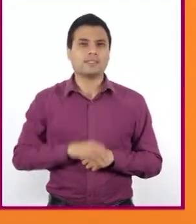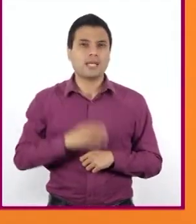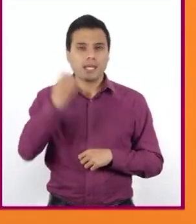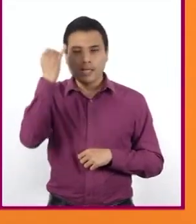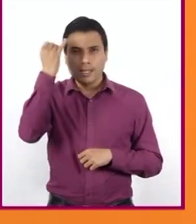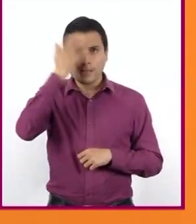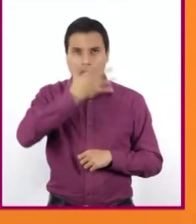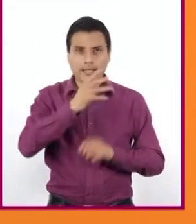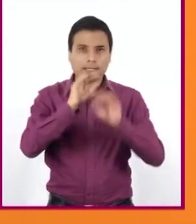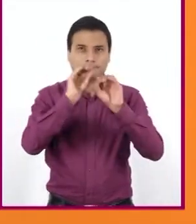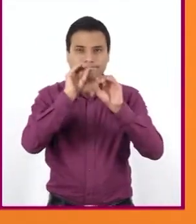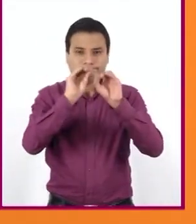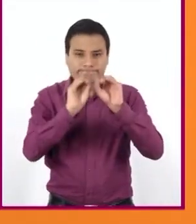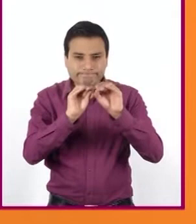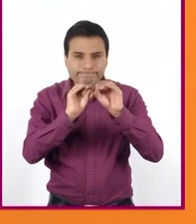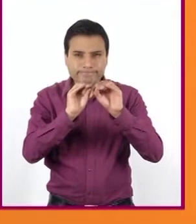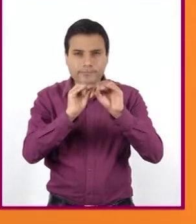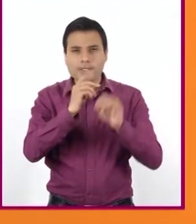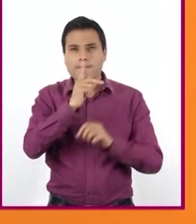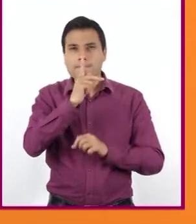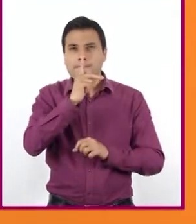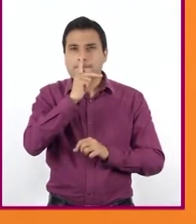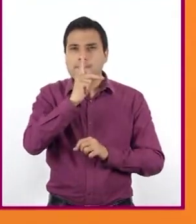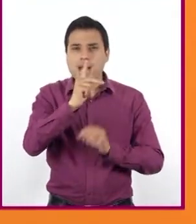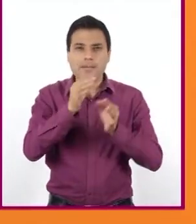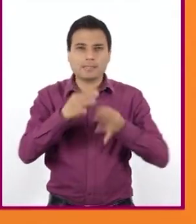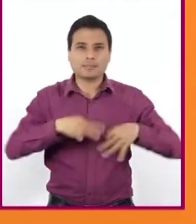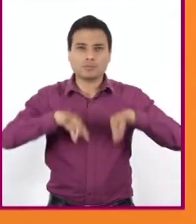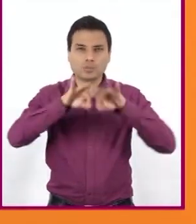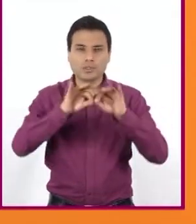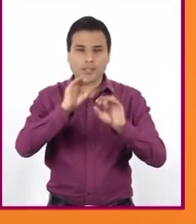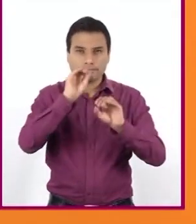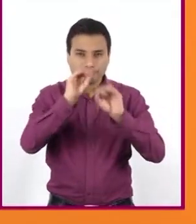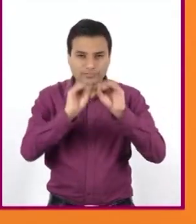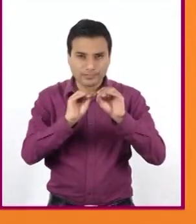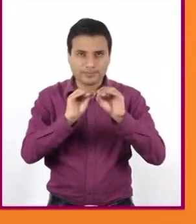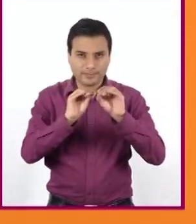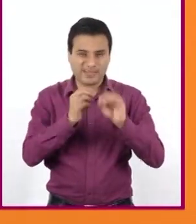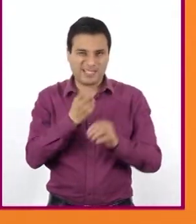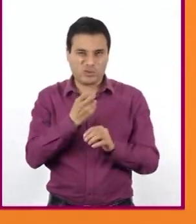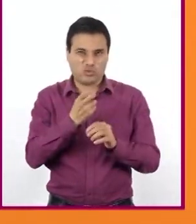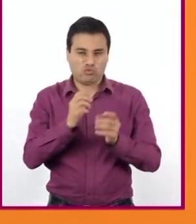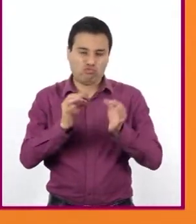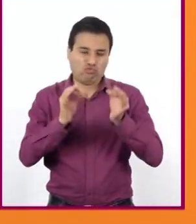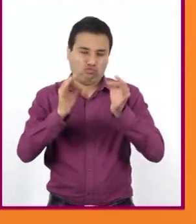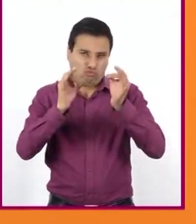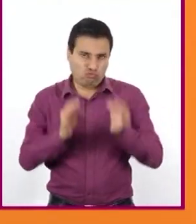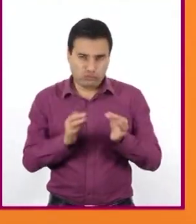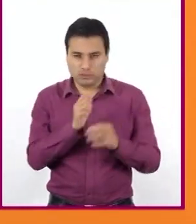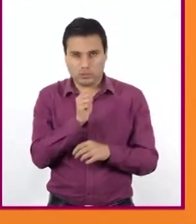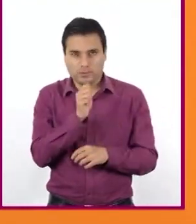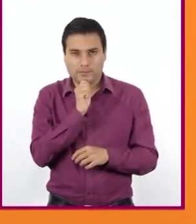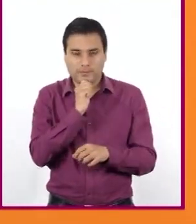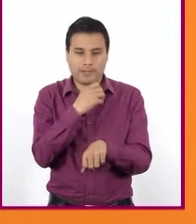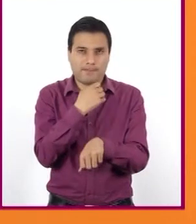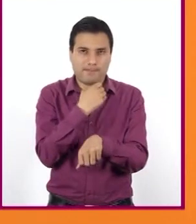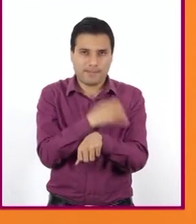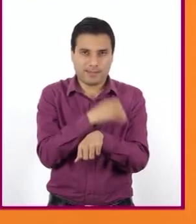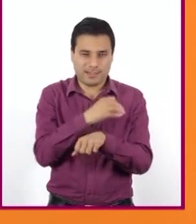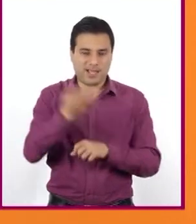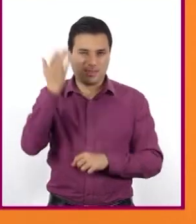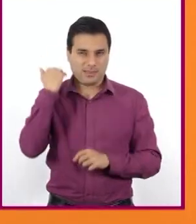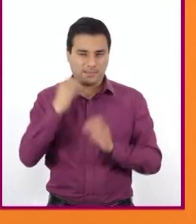para su primer borrador. Incluso se les presentó un esquema de redacción. Pero en la sesión de